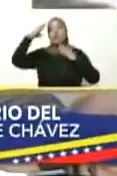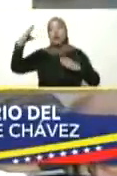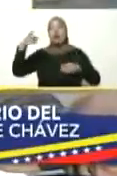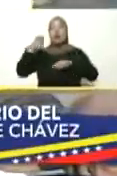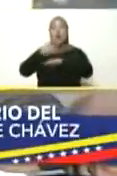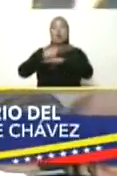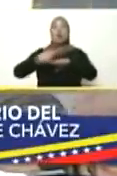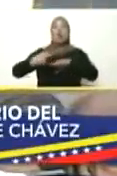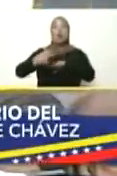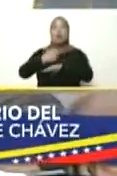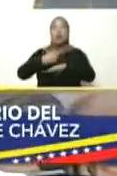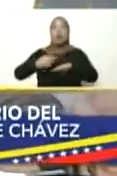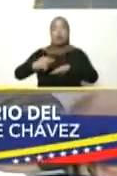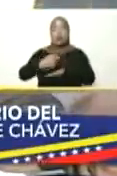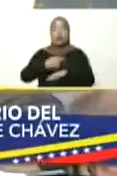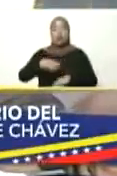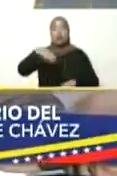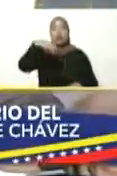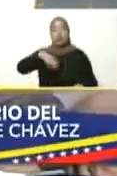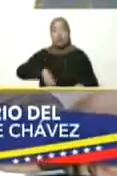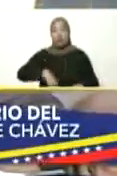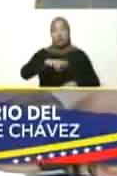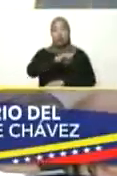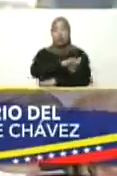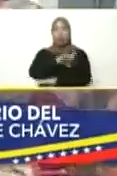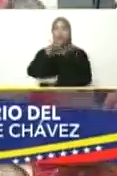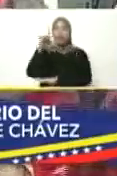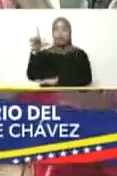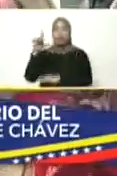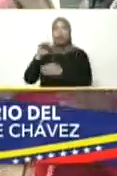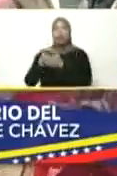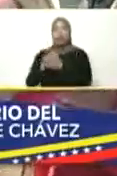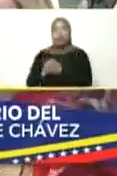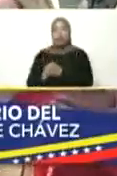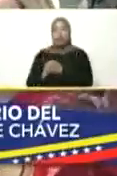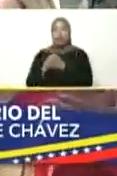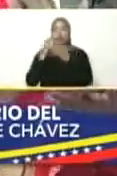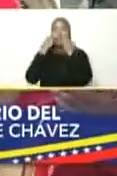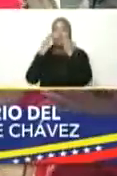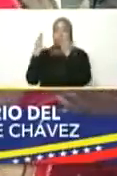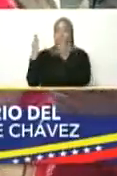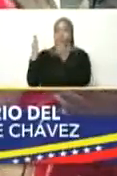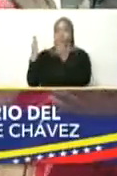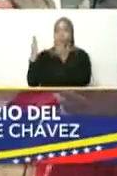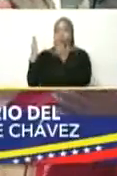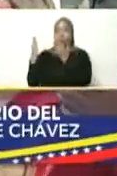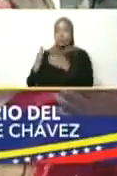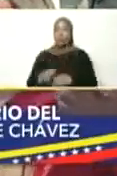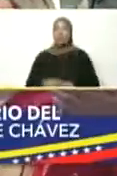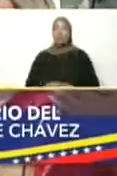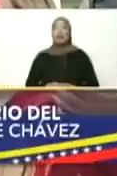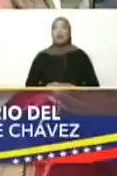gobernador del estado Lara, compañero Pereira.